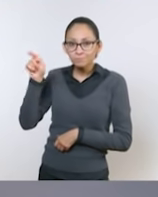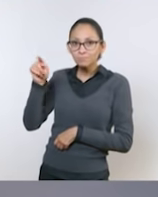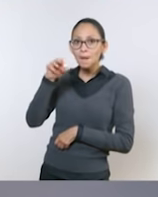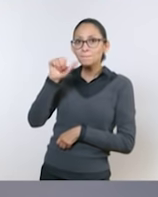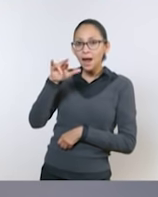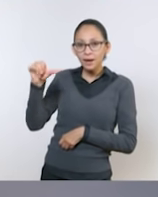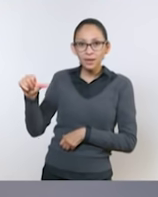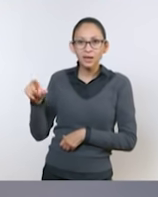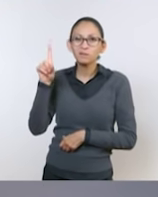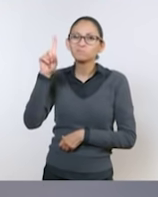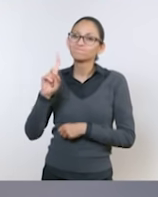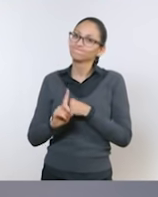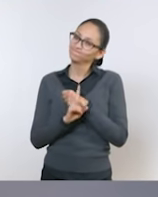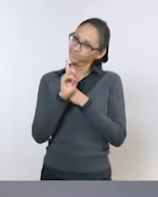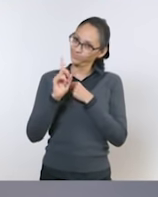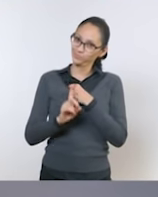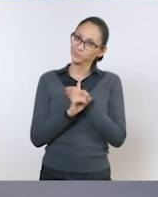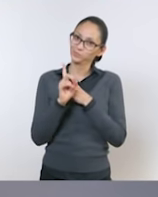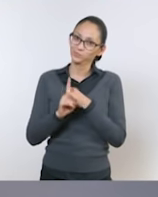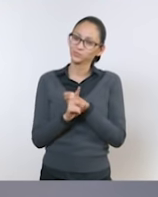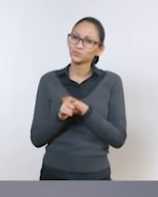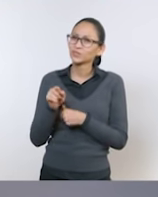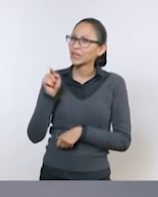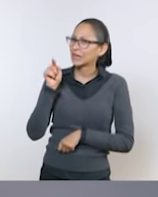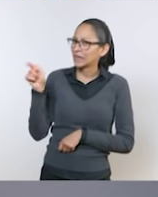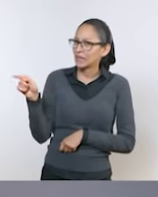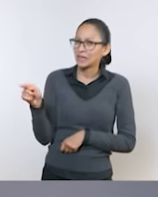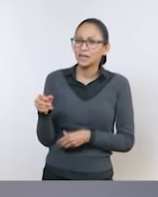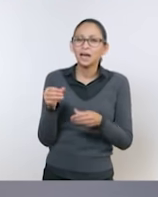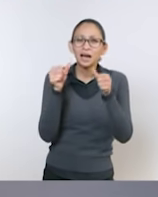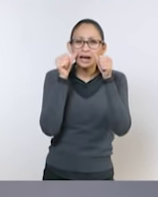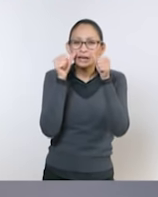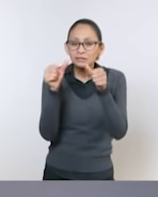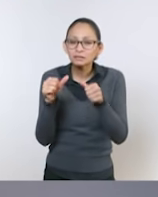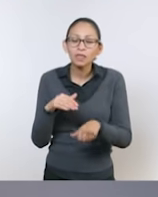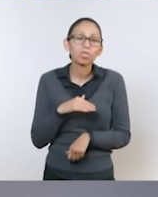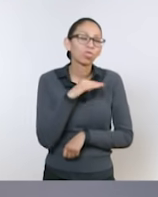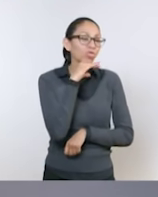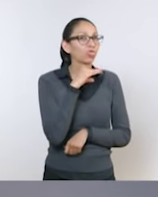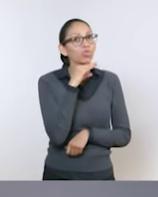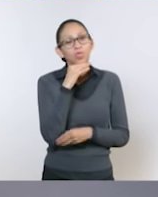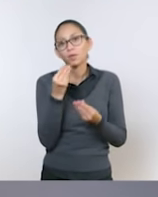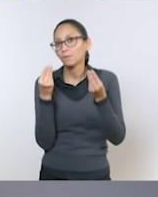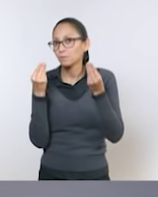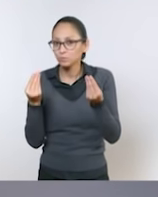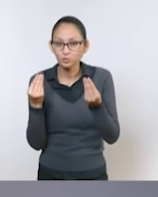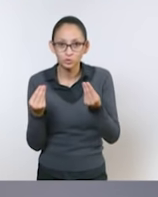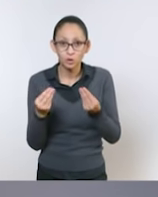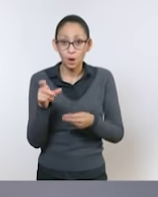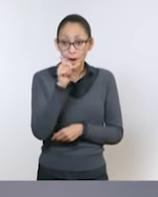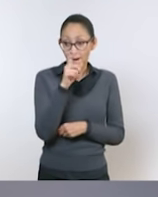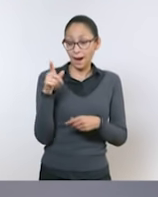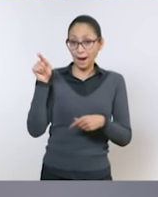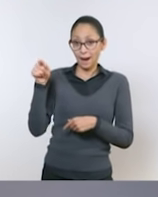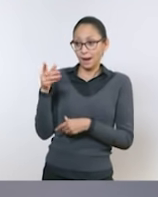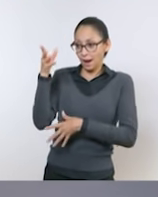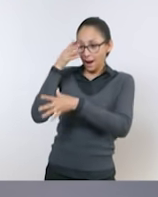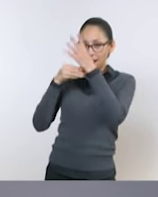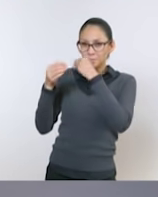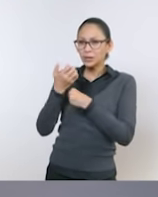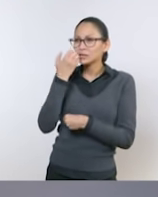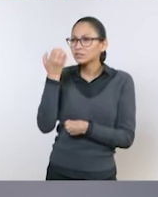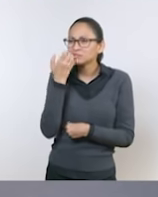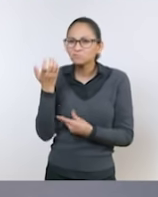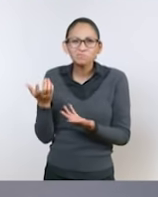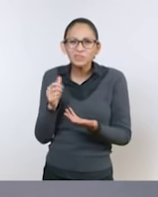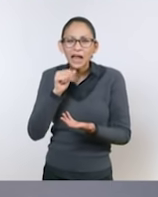amigos. Pero María del Pilar tenía un defecto. Era muy descuidada. Con lo que le enseñaban